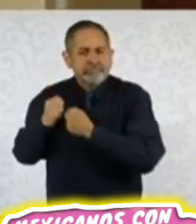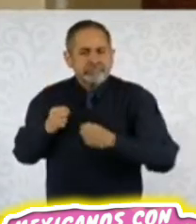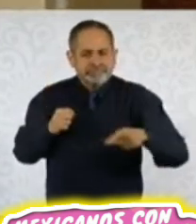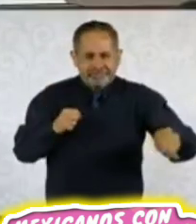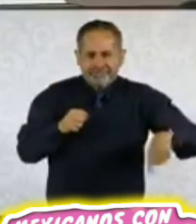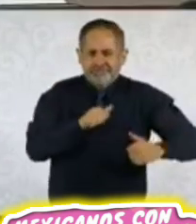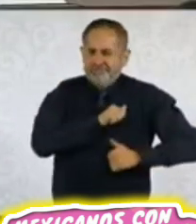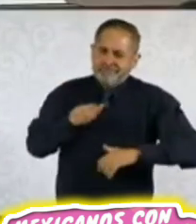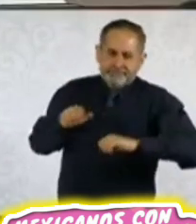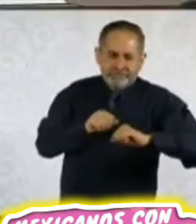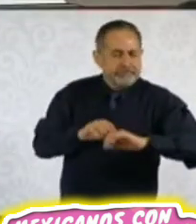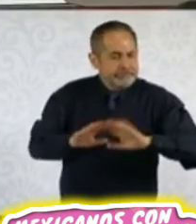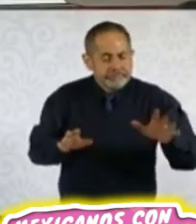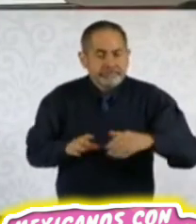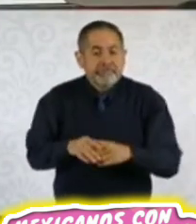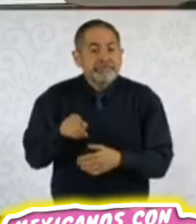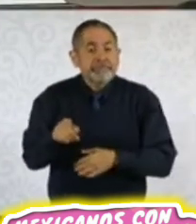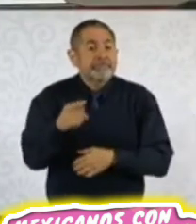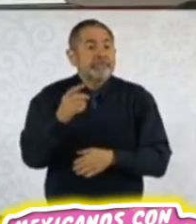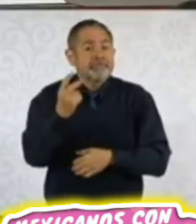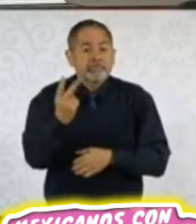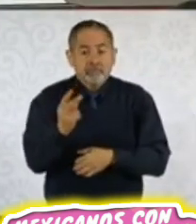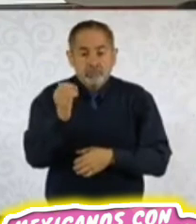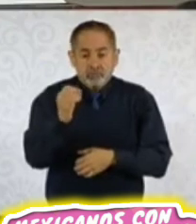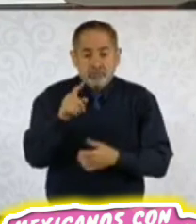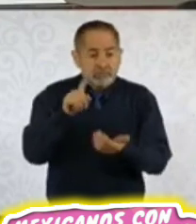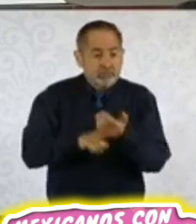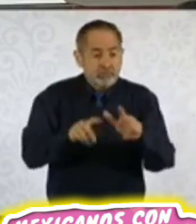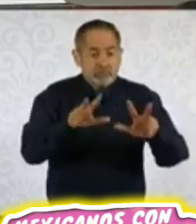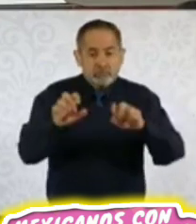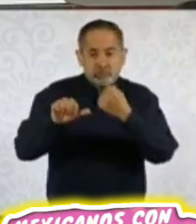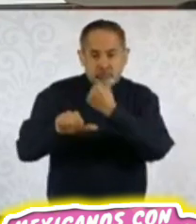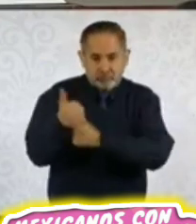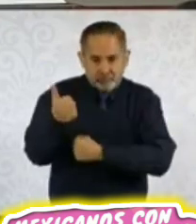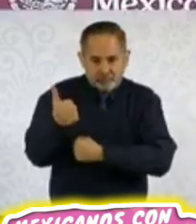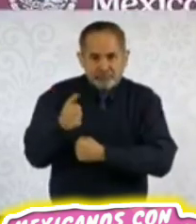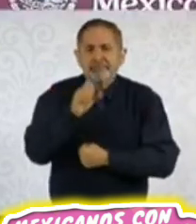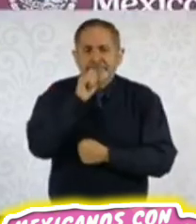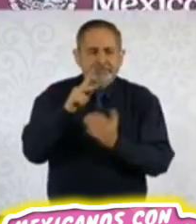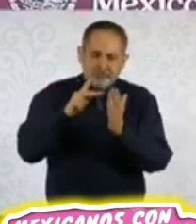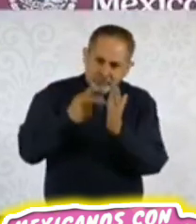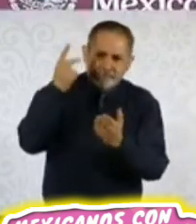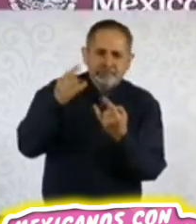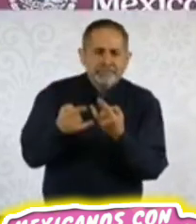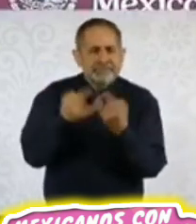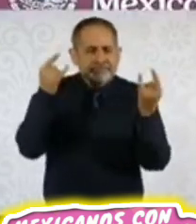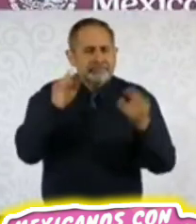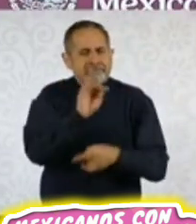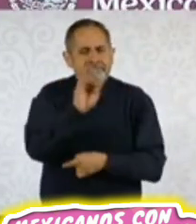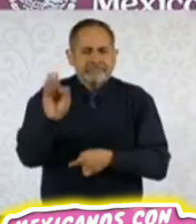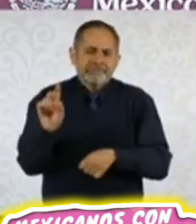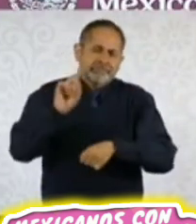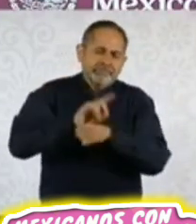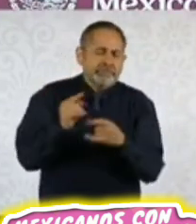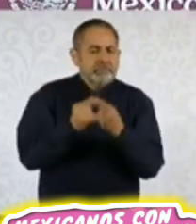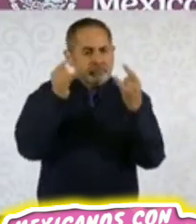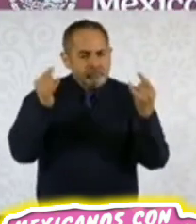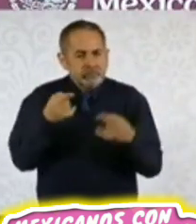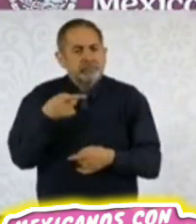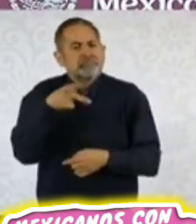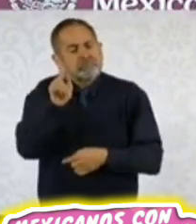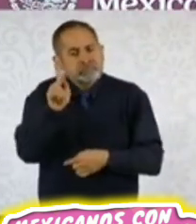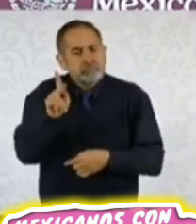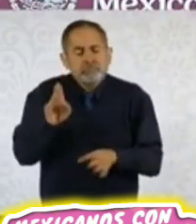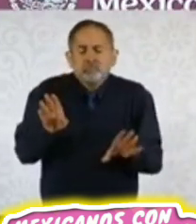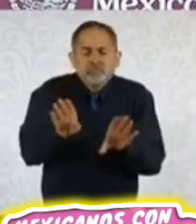realista. Estamos hablando del 2 de octubre de 1811, es por ello que vamos a retomar esta efeméride, pero de manera general, ¿cómo